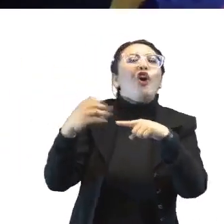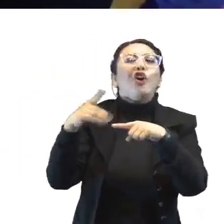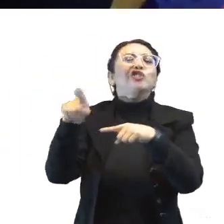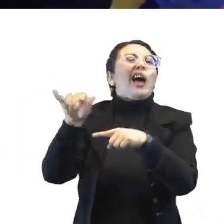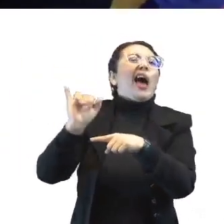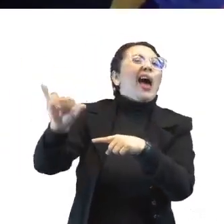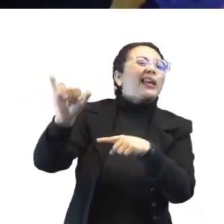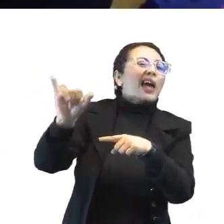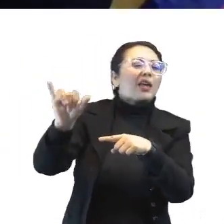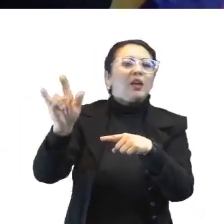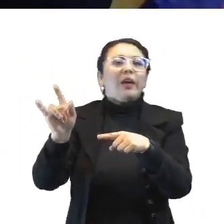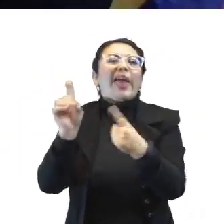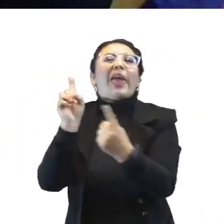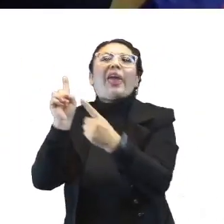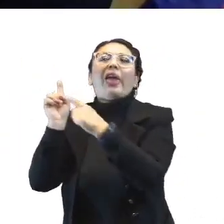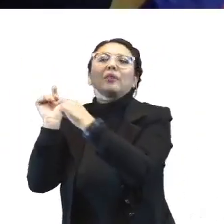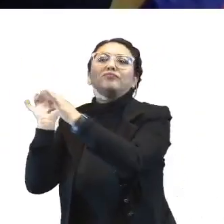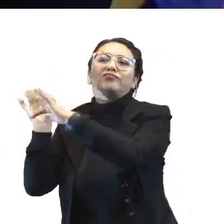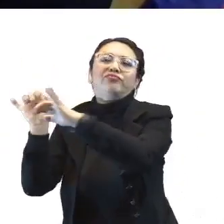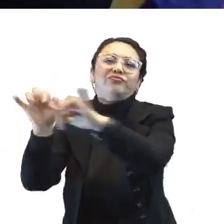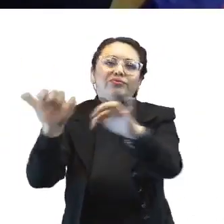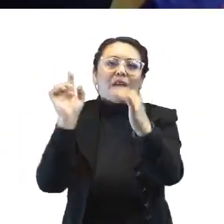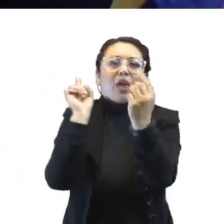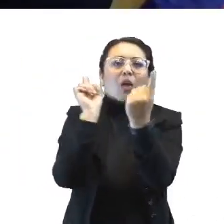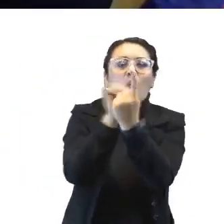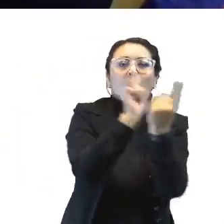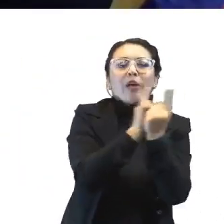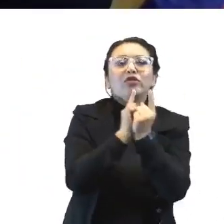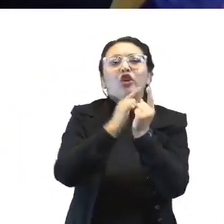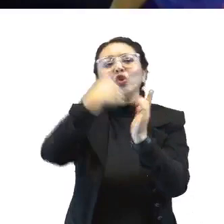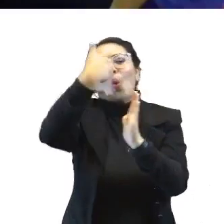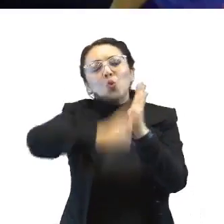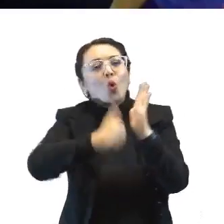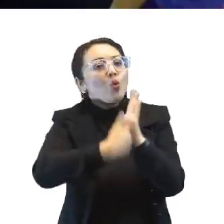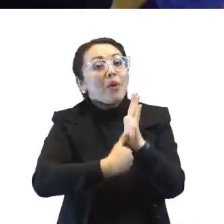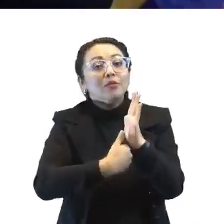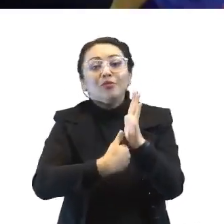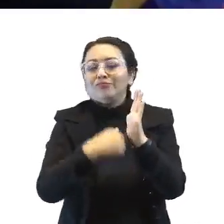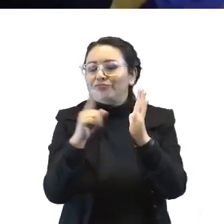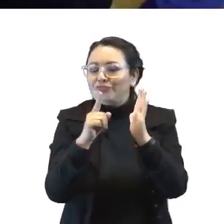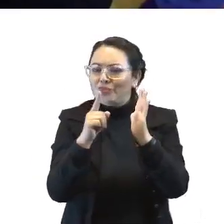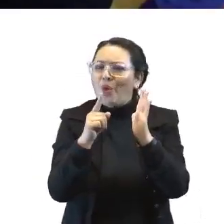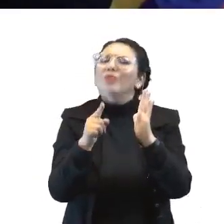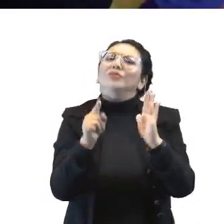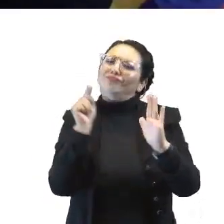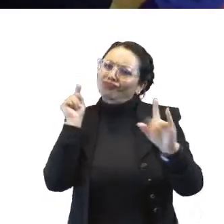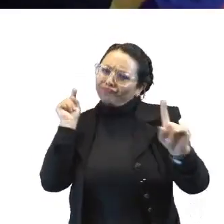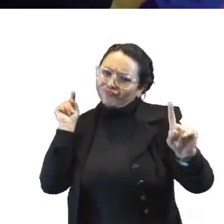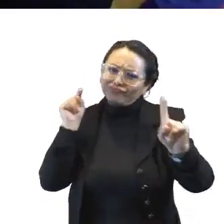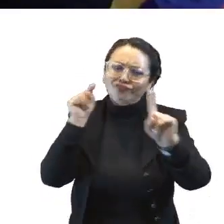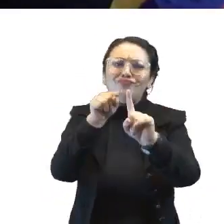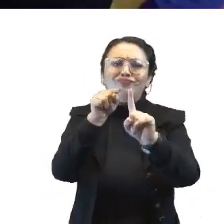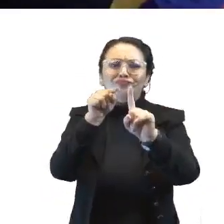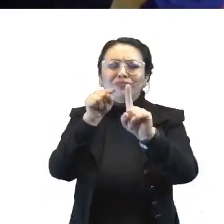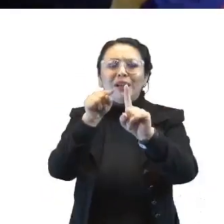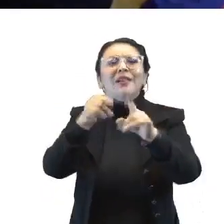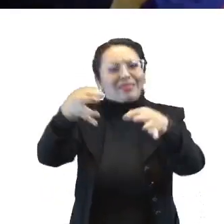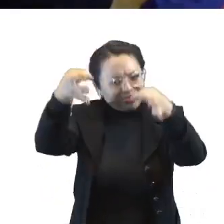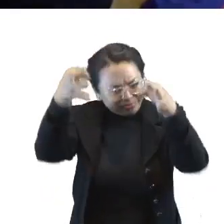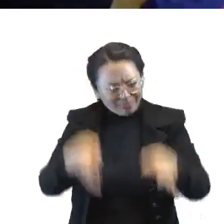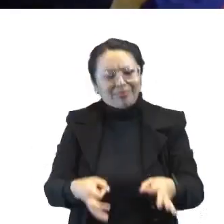se quede en encuentros, no se quede en un documento, sino que vaya dirigido de manera